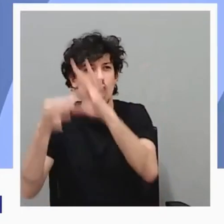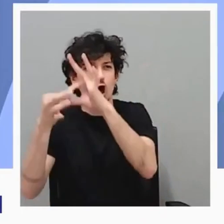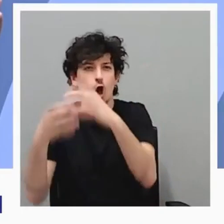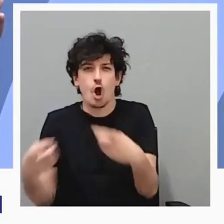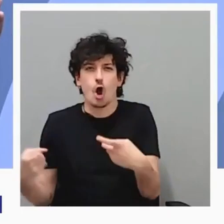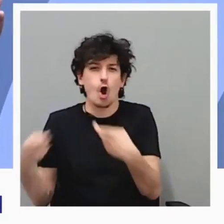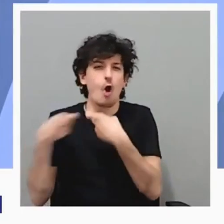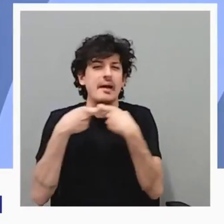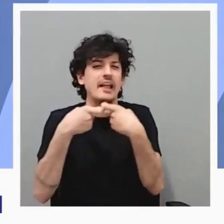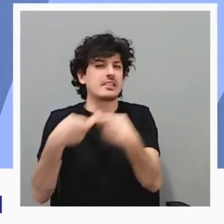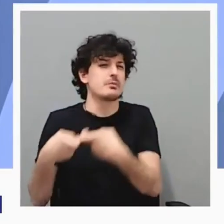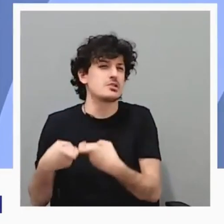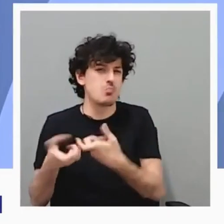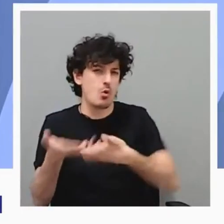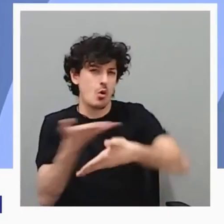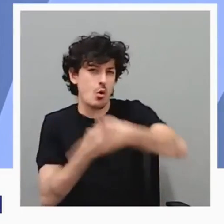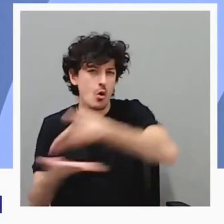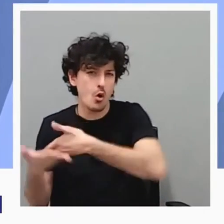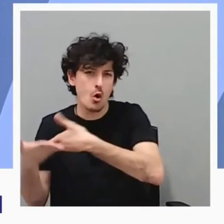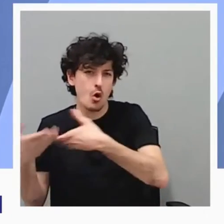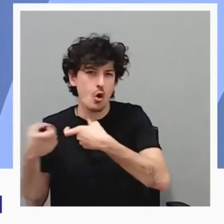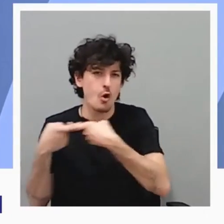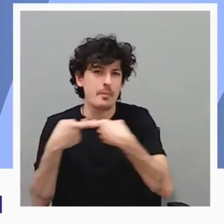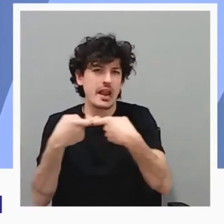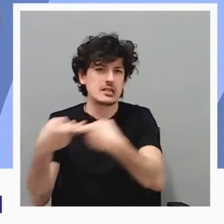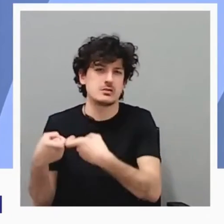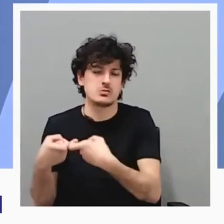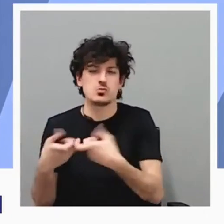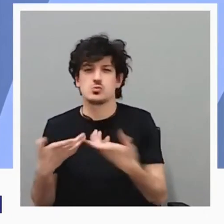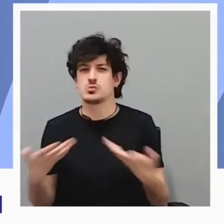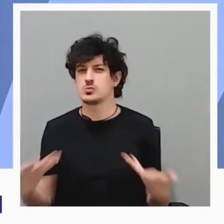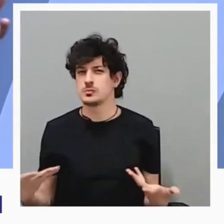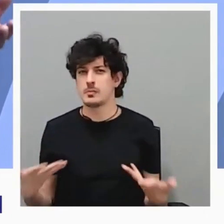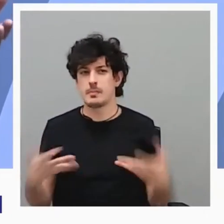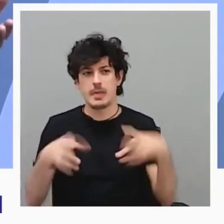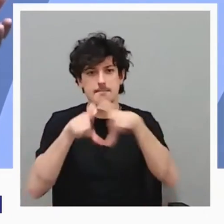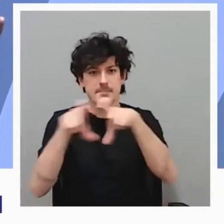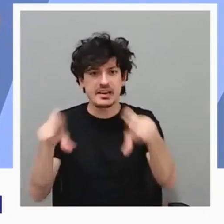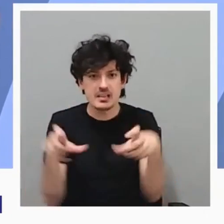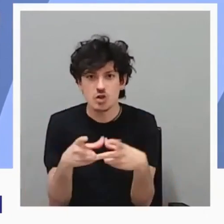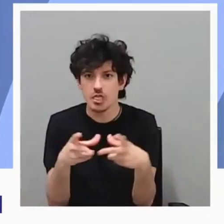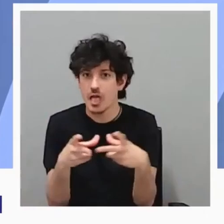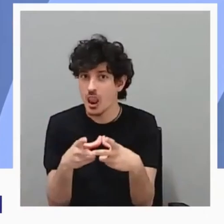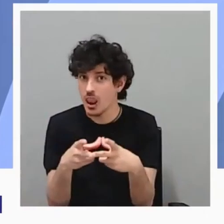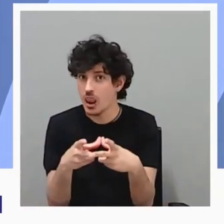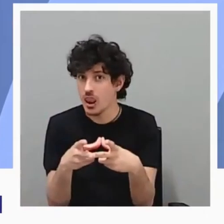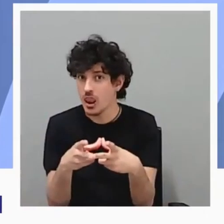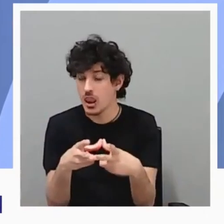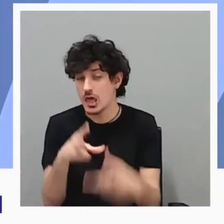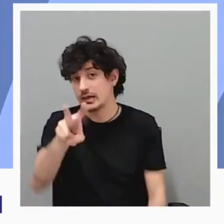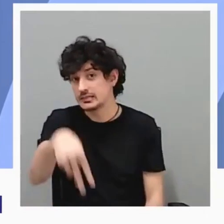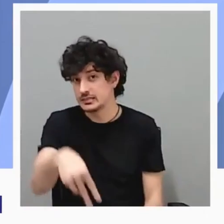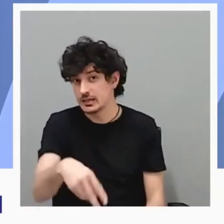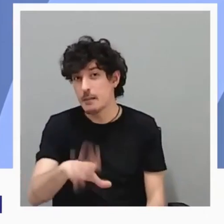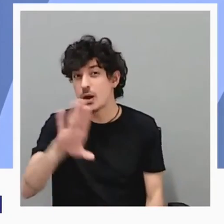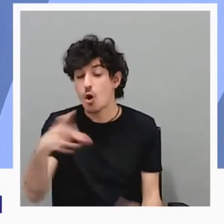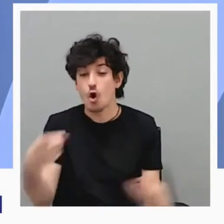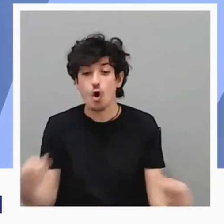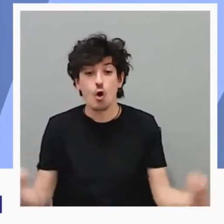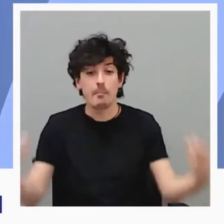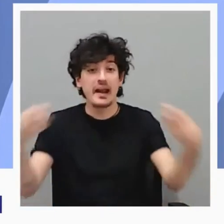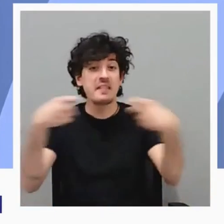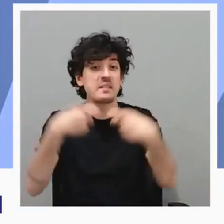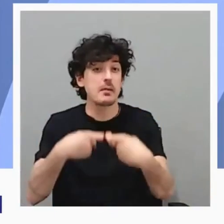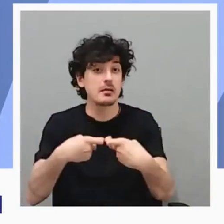El cooperativismo es empresa social, pero una cooperativa que en su día fue una